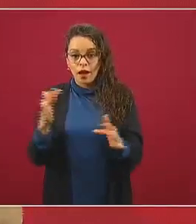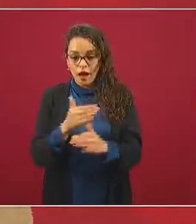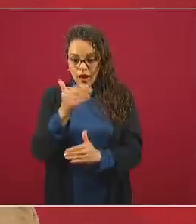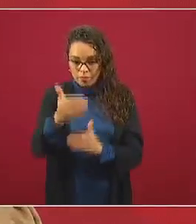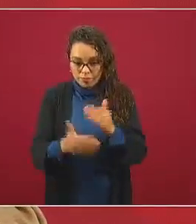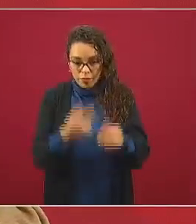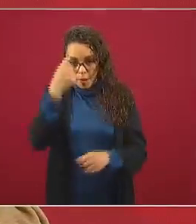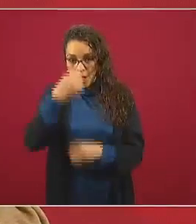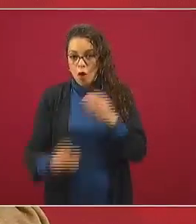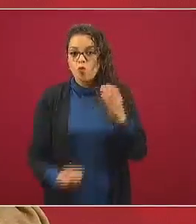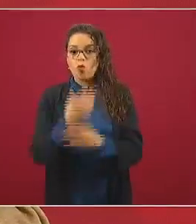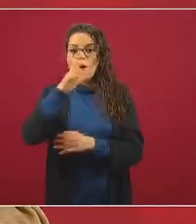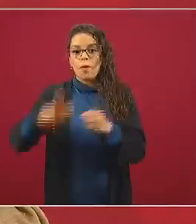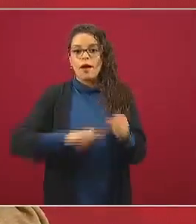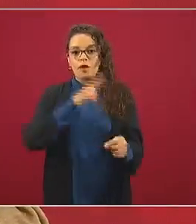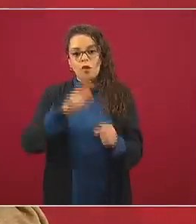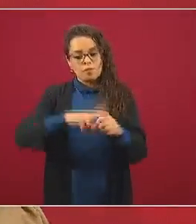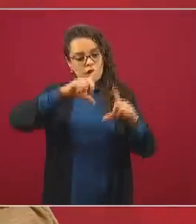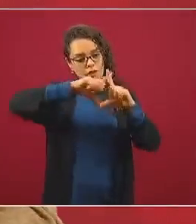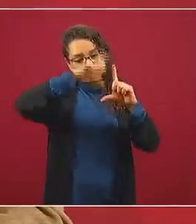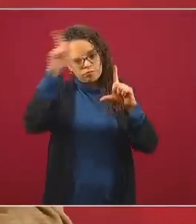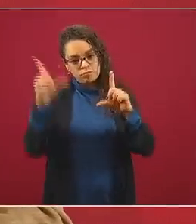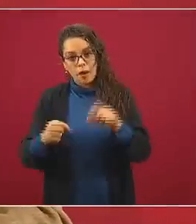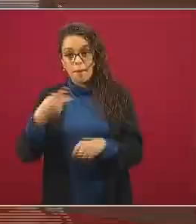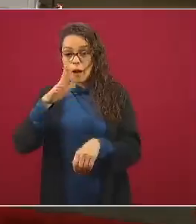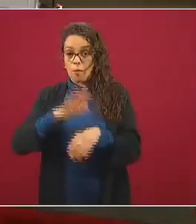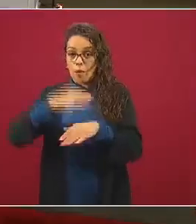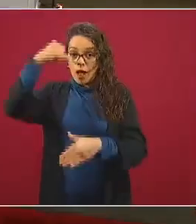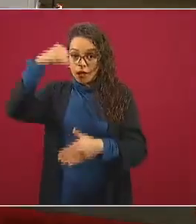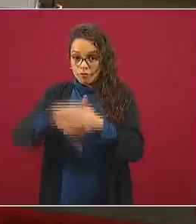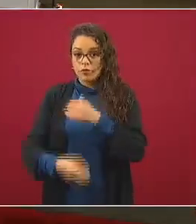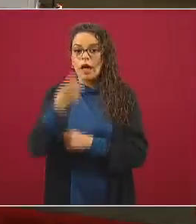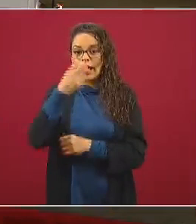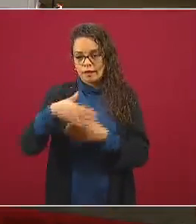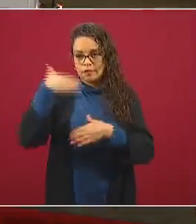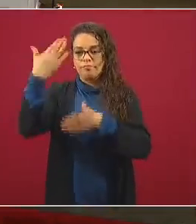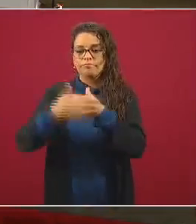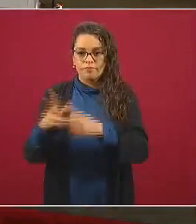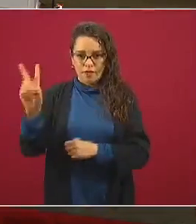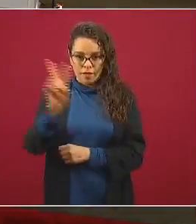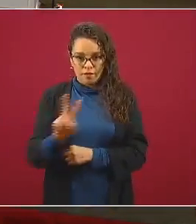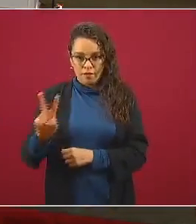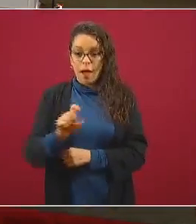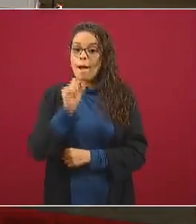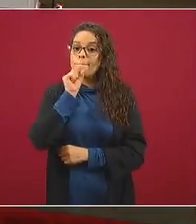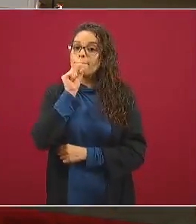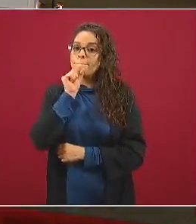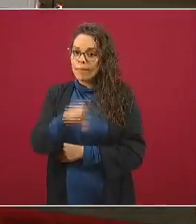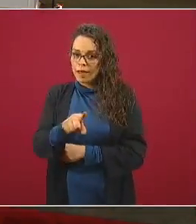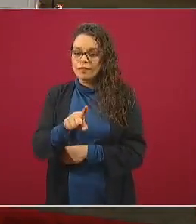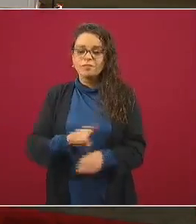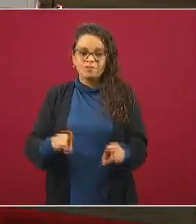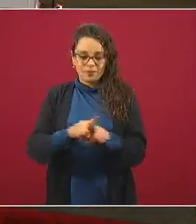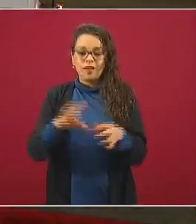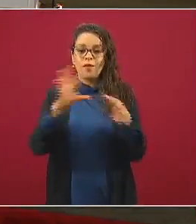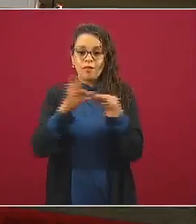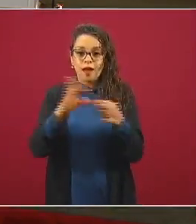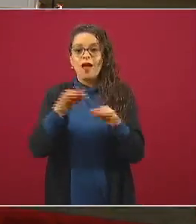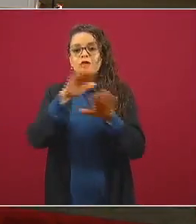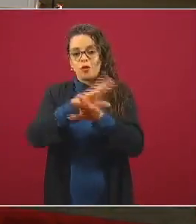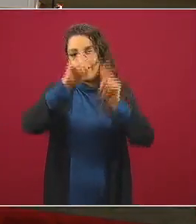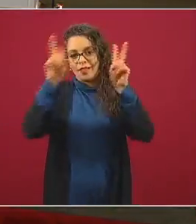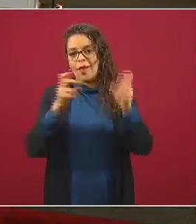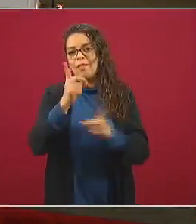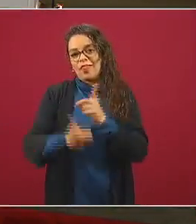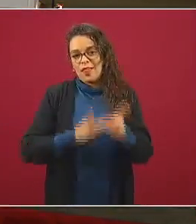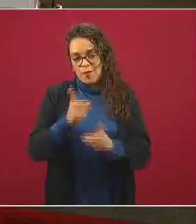el país, pero vamos a hablar en detalle de eso. Incluye el tema deportivo. Solo una pequeña referencia. Hemos